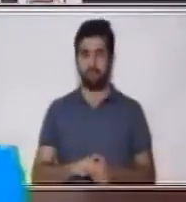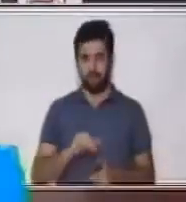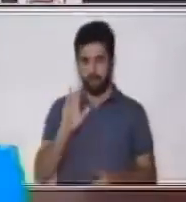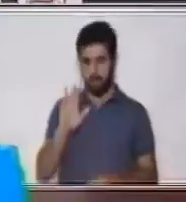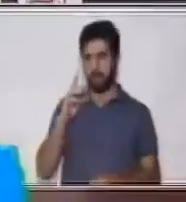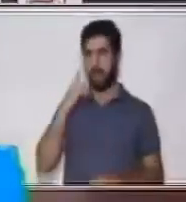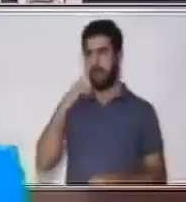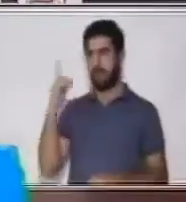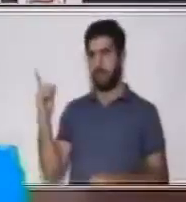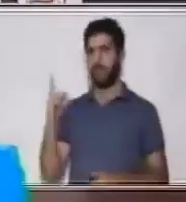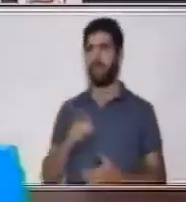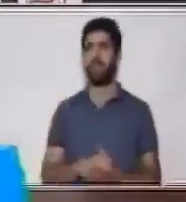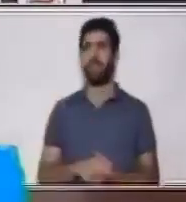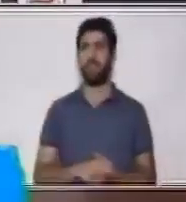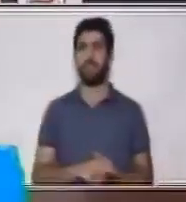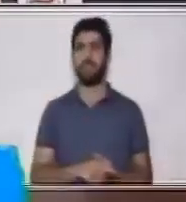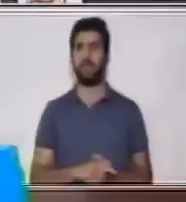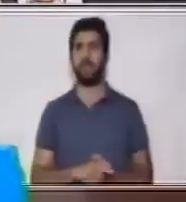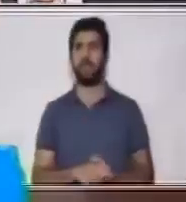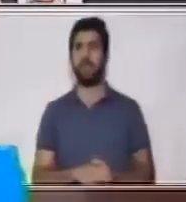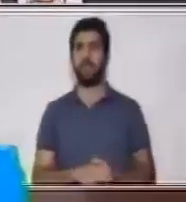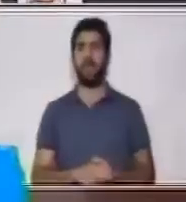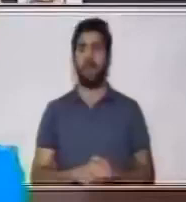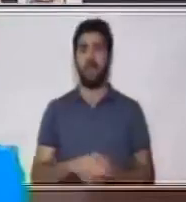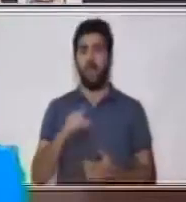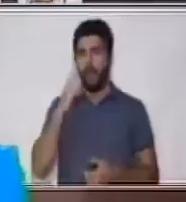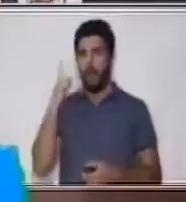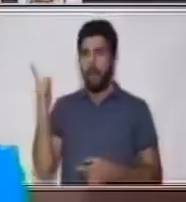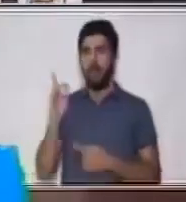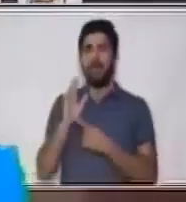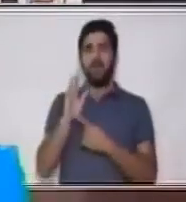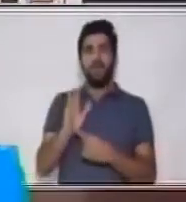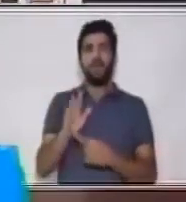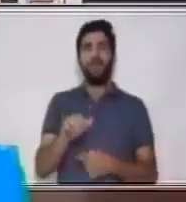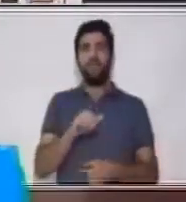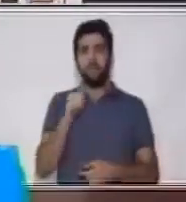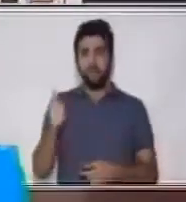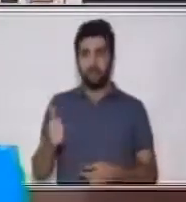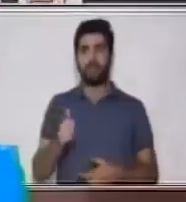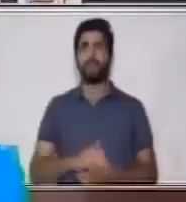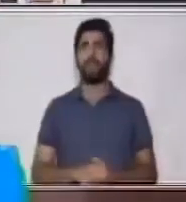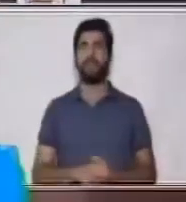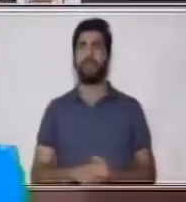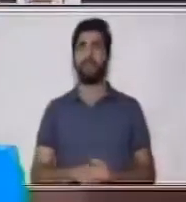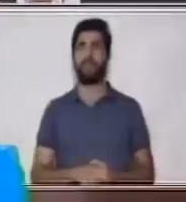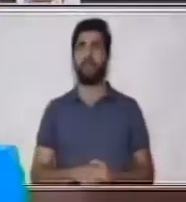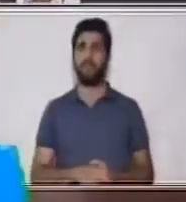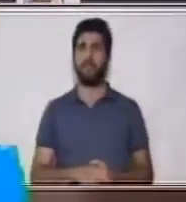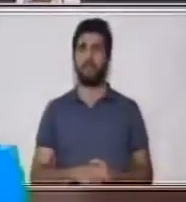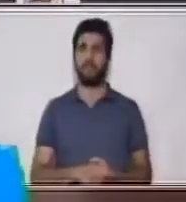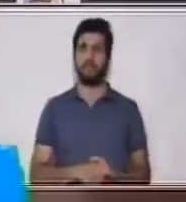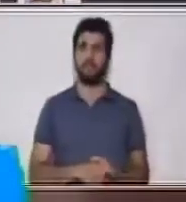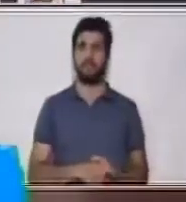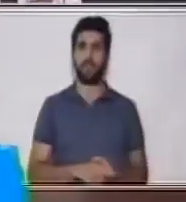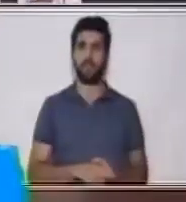Vamos a ver el siguiente ejemplo.